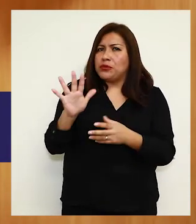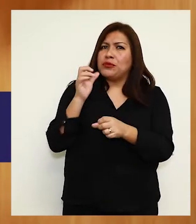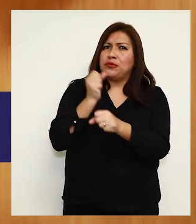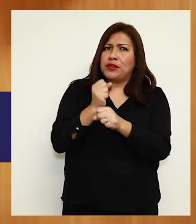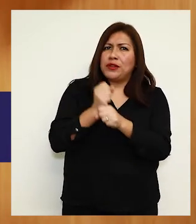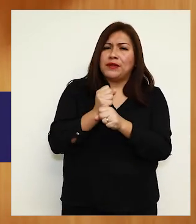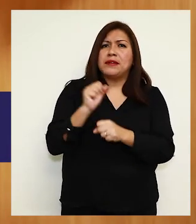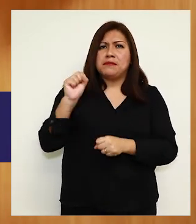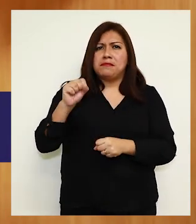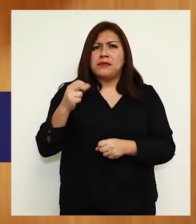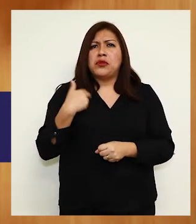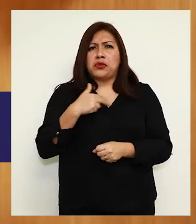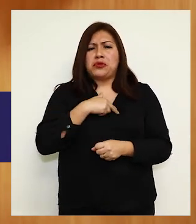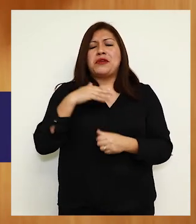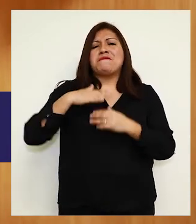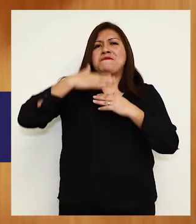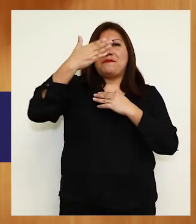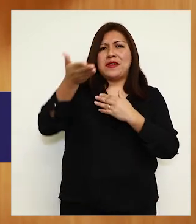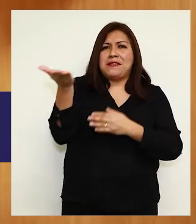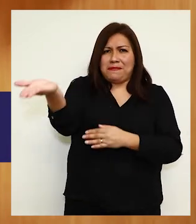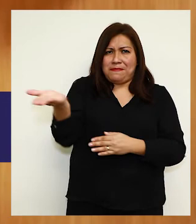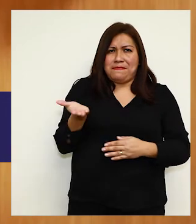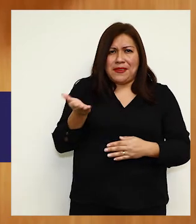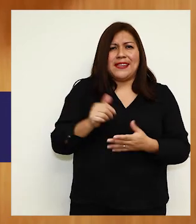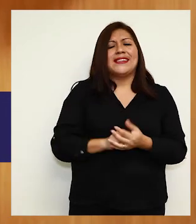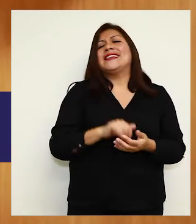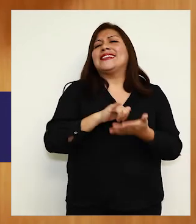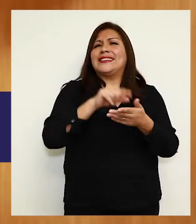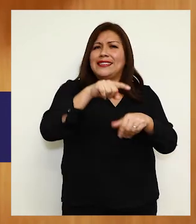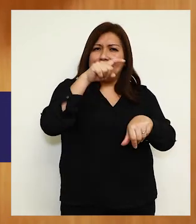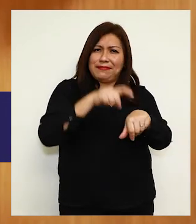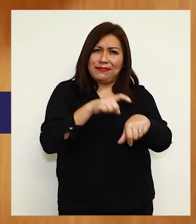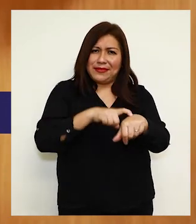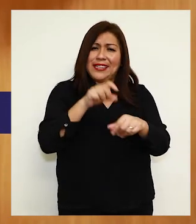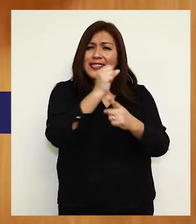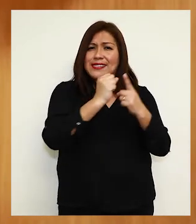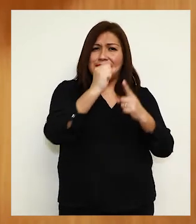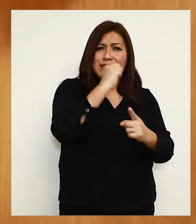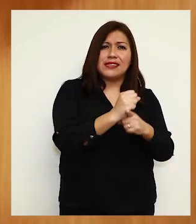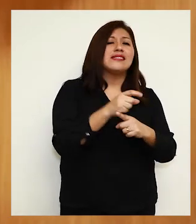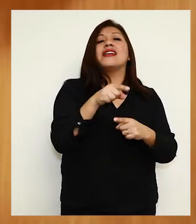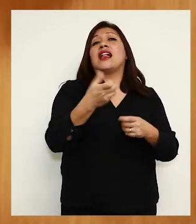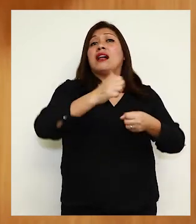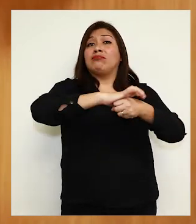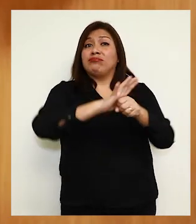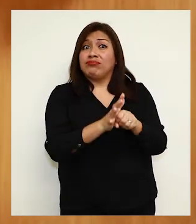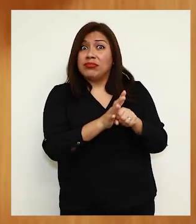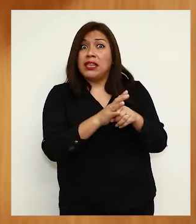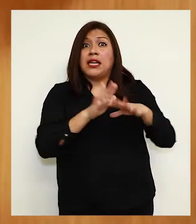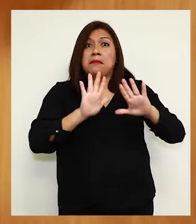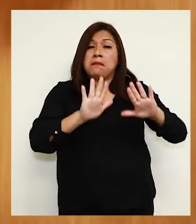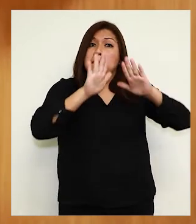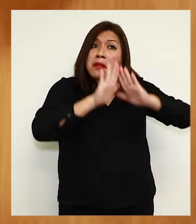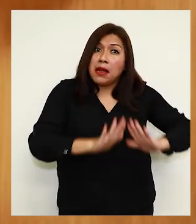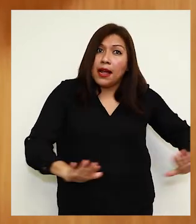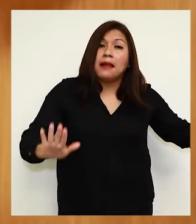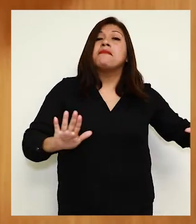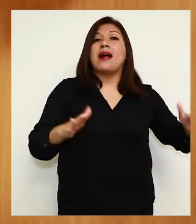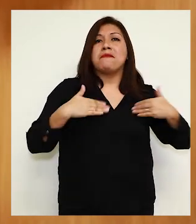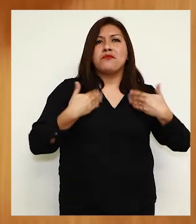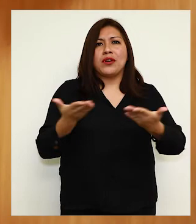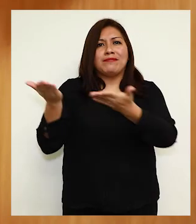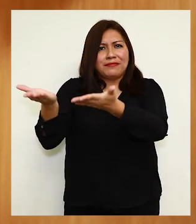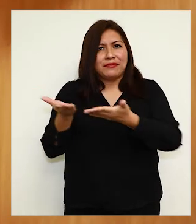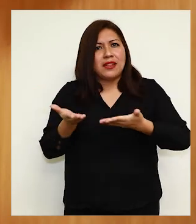trabajo. Estaremos cursándole en una invitación en el momento en que la situación de contexto de pandemia nos lo permita, para